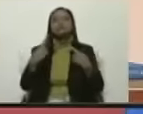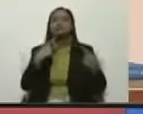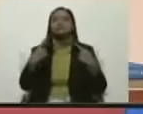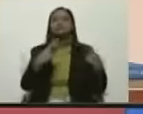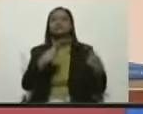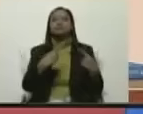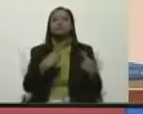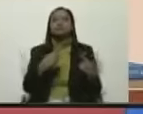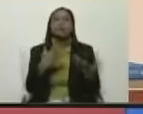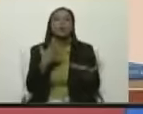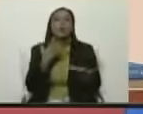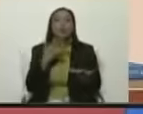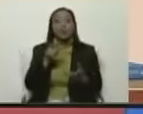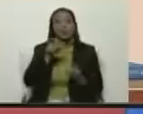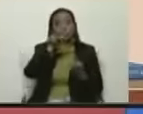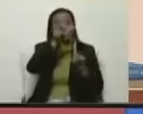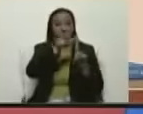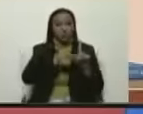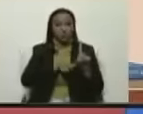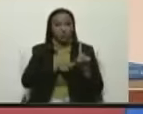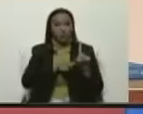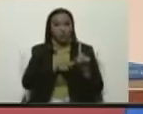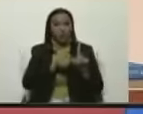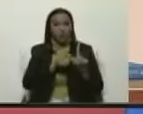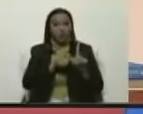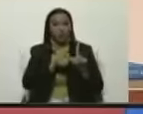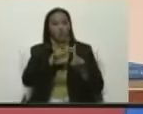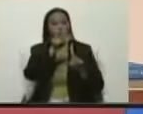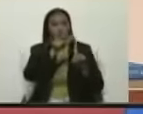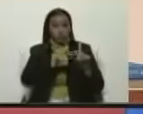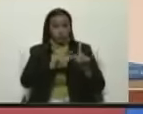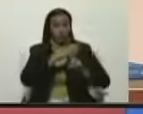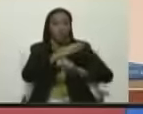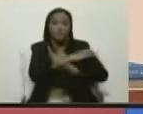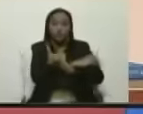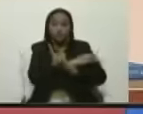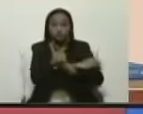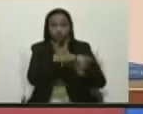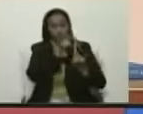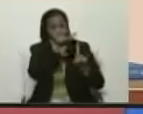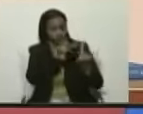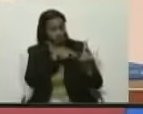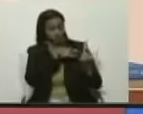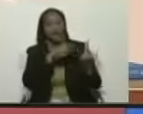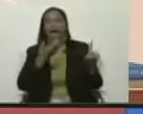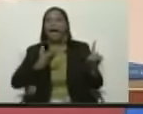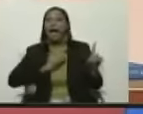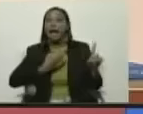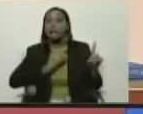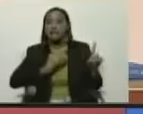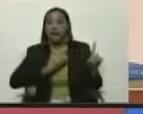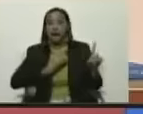Cuando un dirigente de oposición, cuando un alcalde que ha estado con sectores